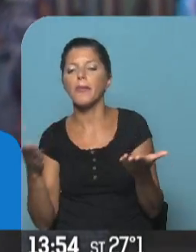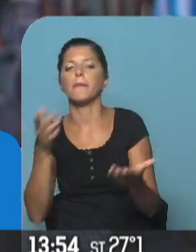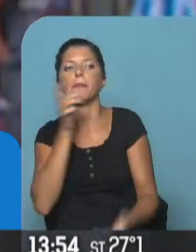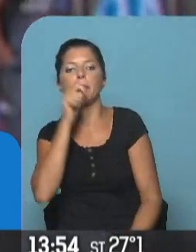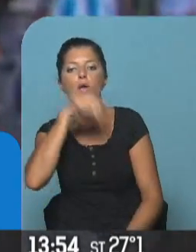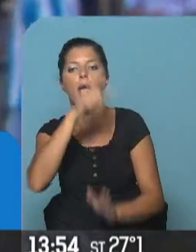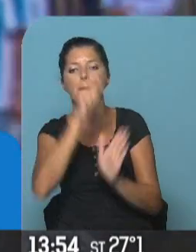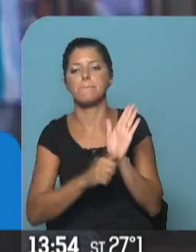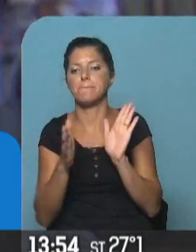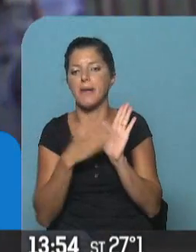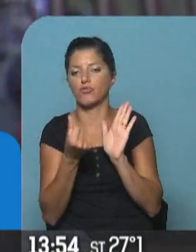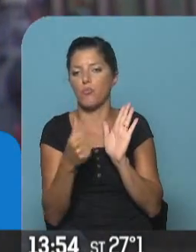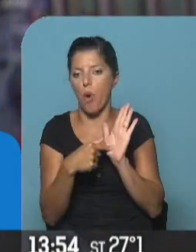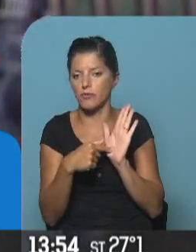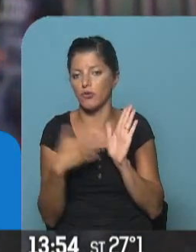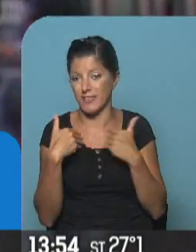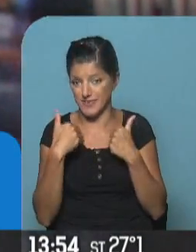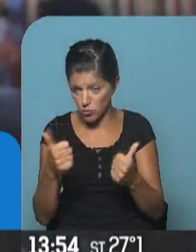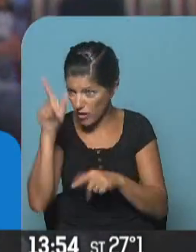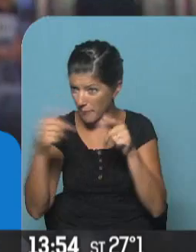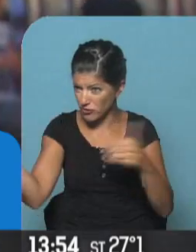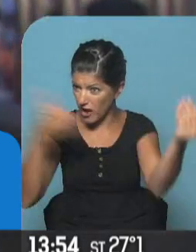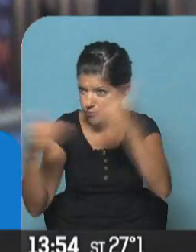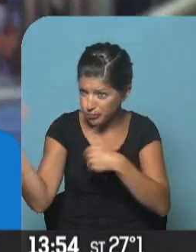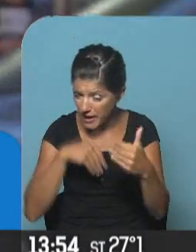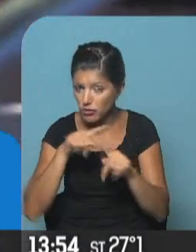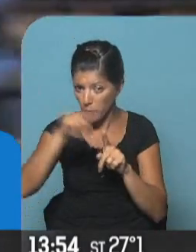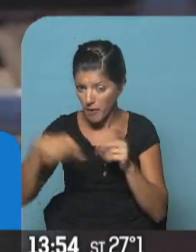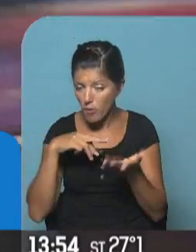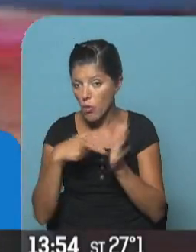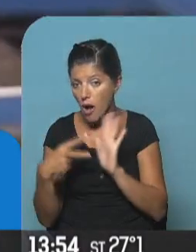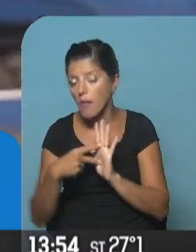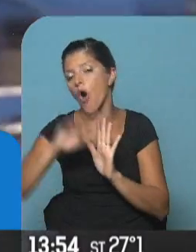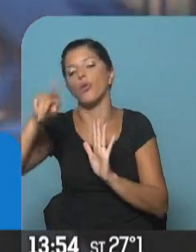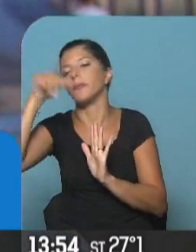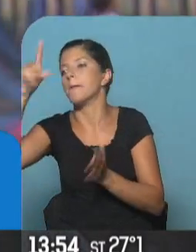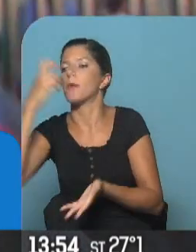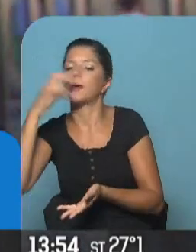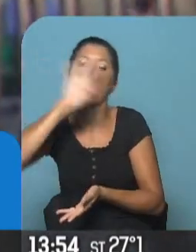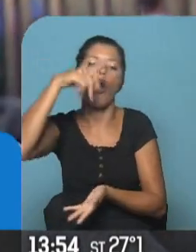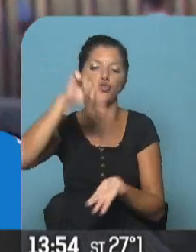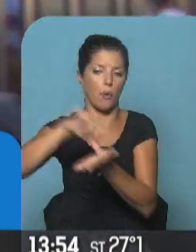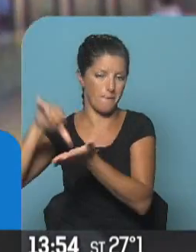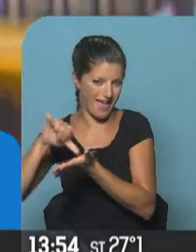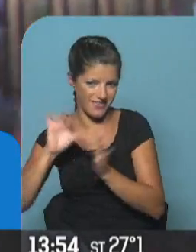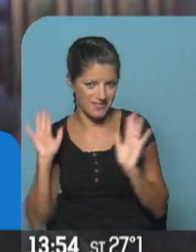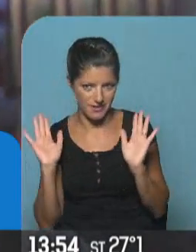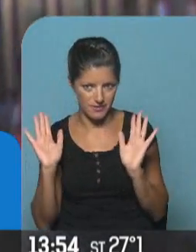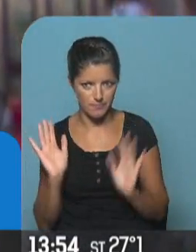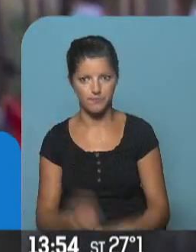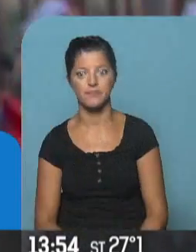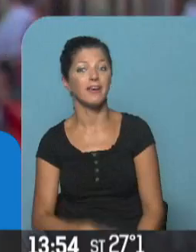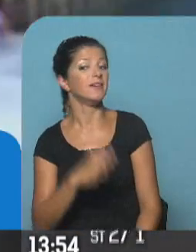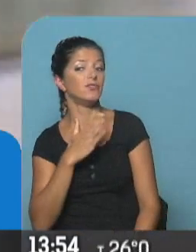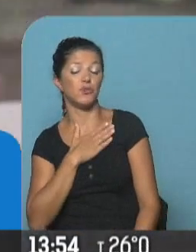presupuestos de salud de la Argentina la atención de bolivianos o otros residentes de otros países aquí. Esa es una pregunta que yo te la